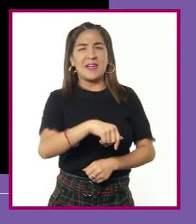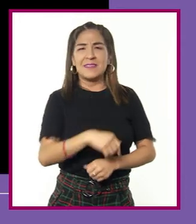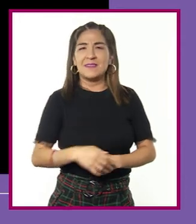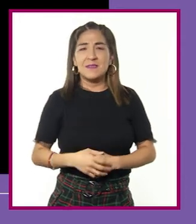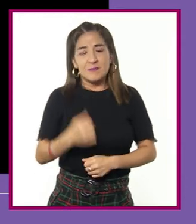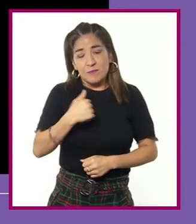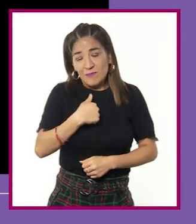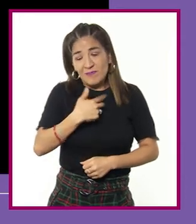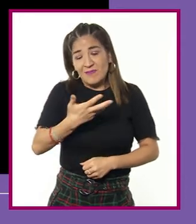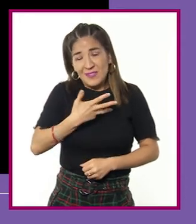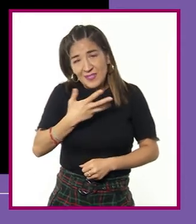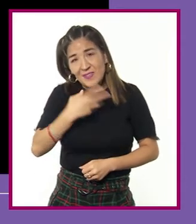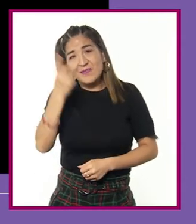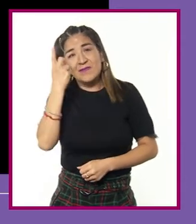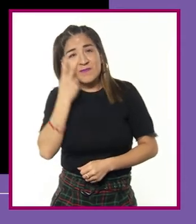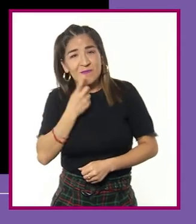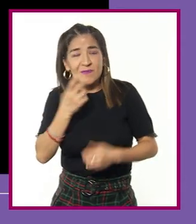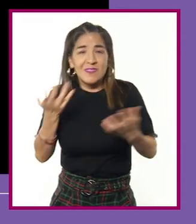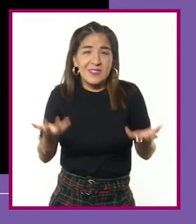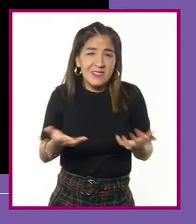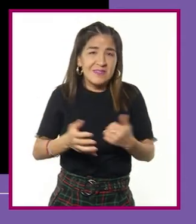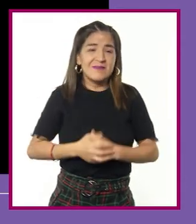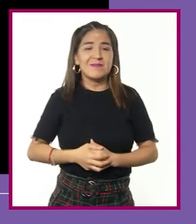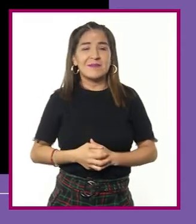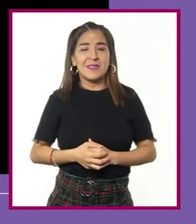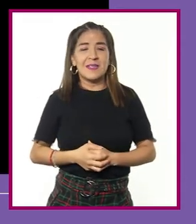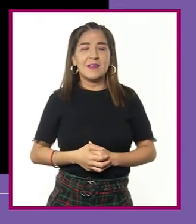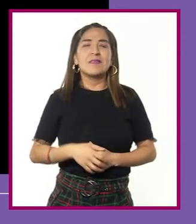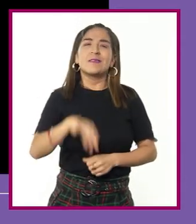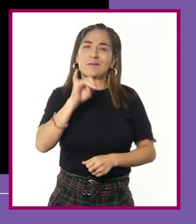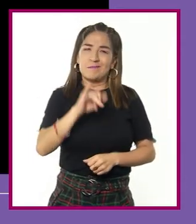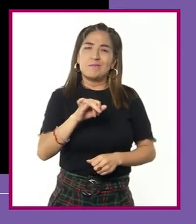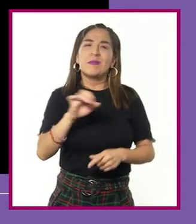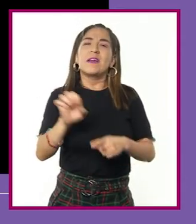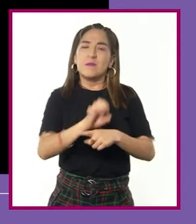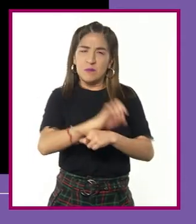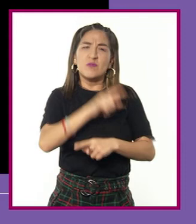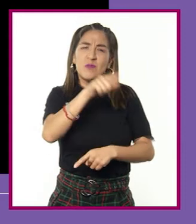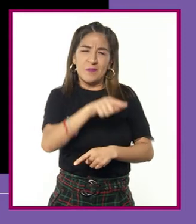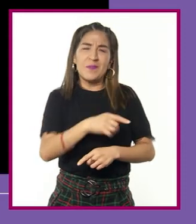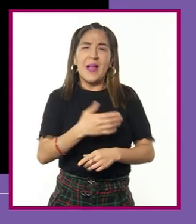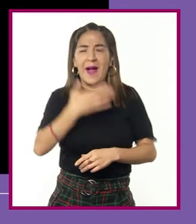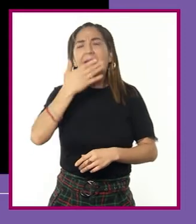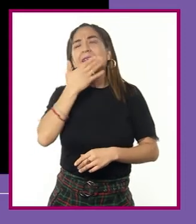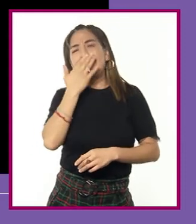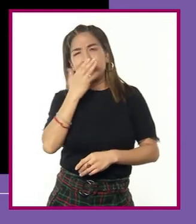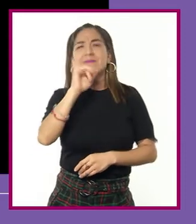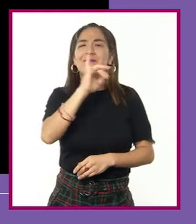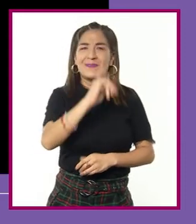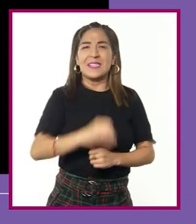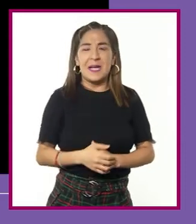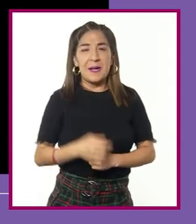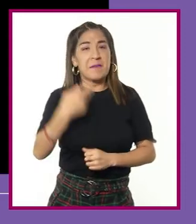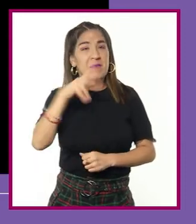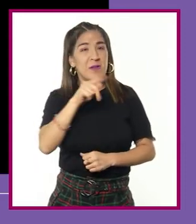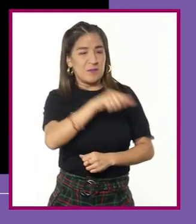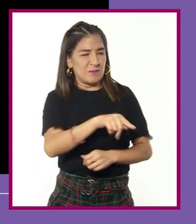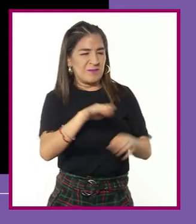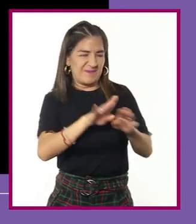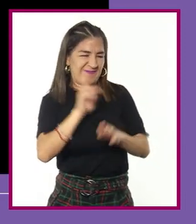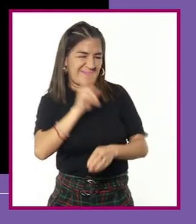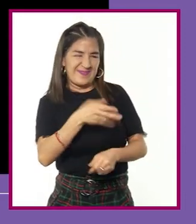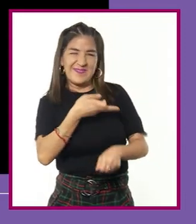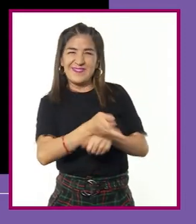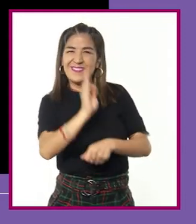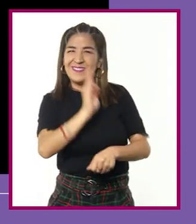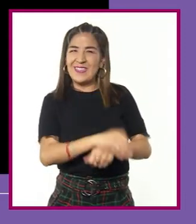tengo sueño. Ah, pues entonces, bosteza. Te ordeno bostezar. Para mí es una curiosidad,